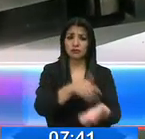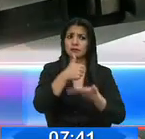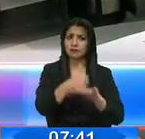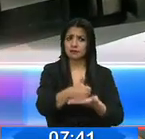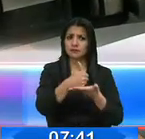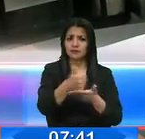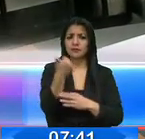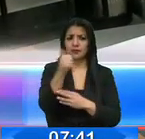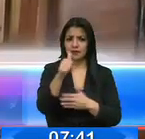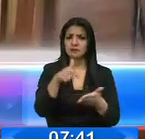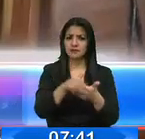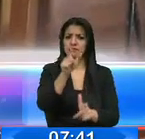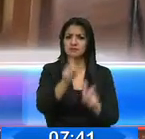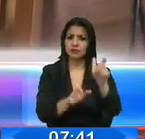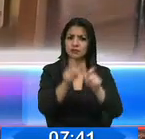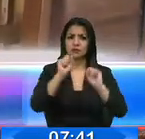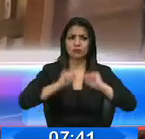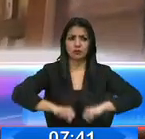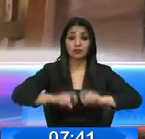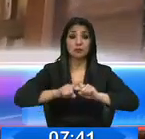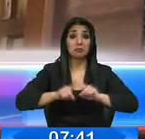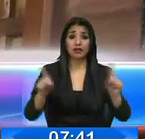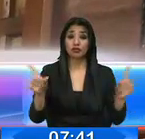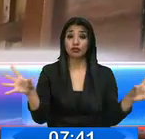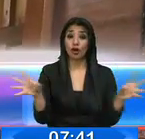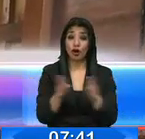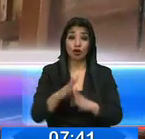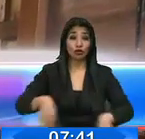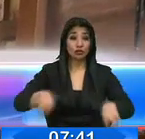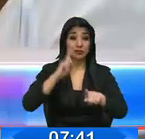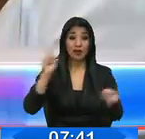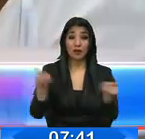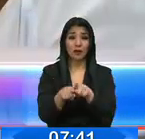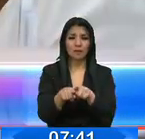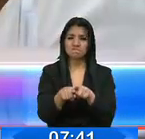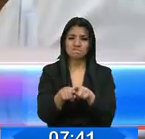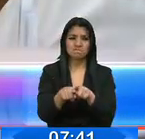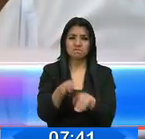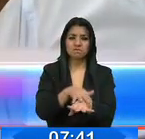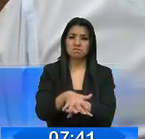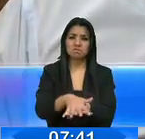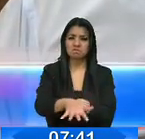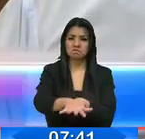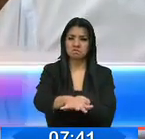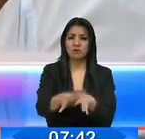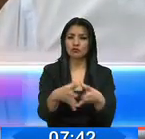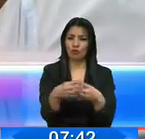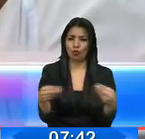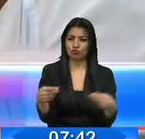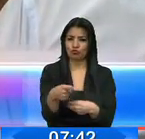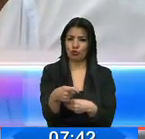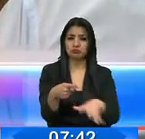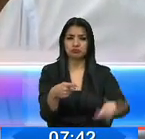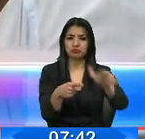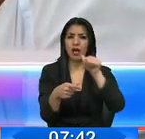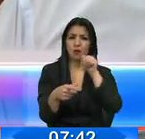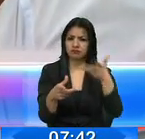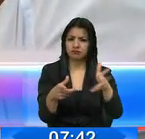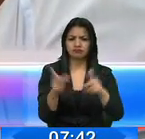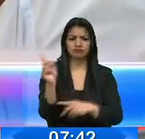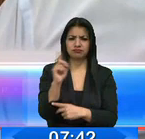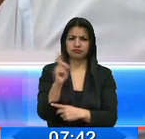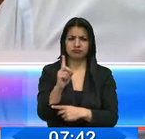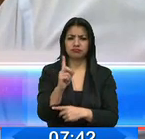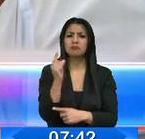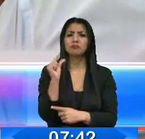más de 10.000 personas. A pesar de ello, no todos están convencidos. El río Tandayapa no es solución para la escasez de agua que tenemos. Tiene